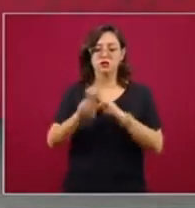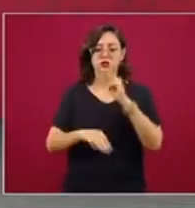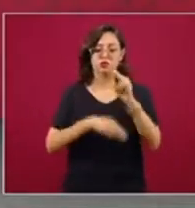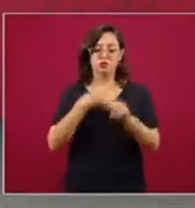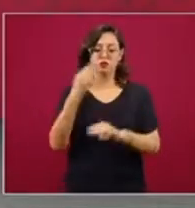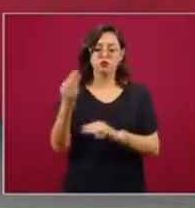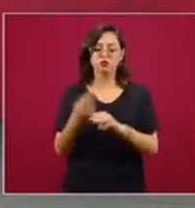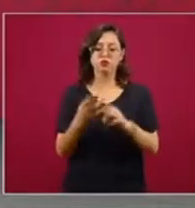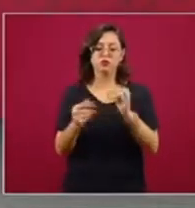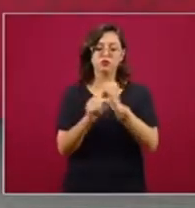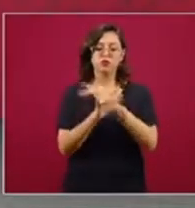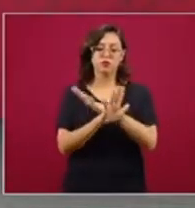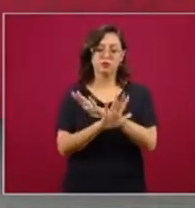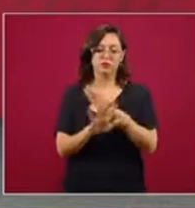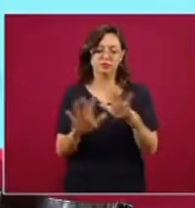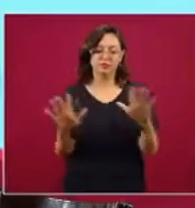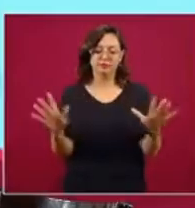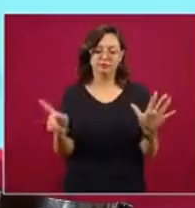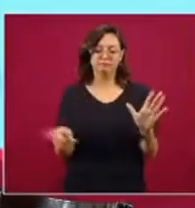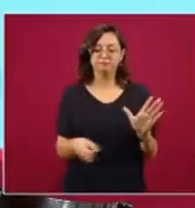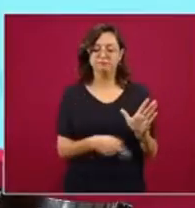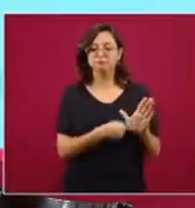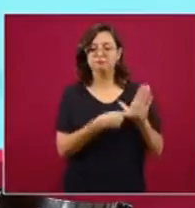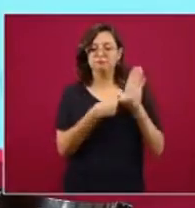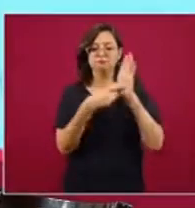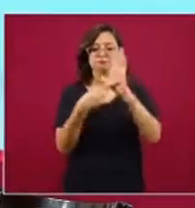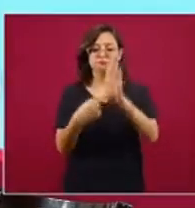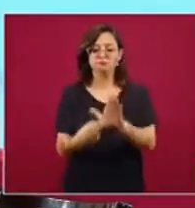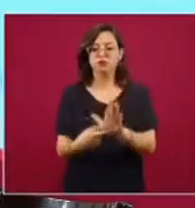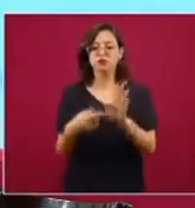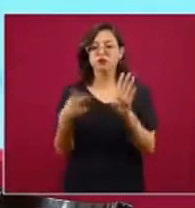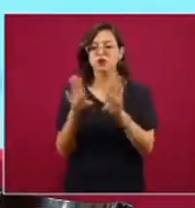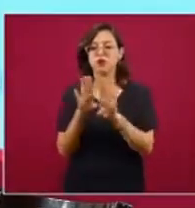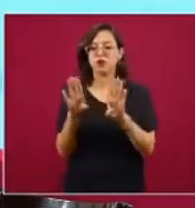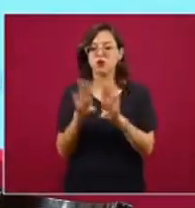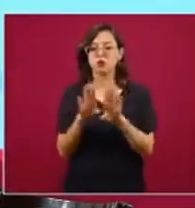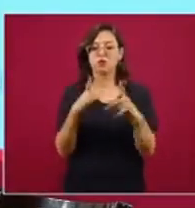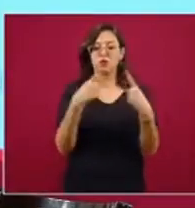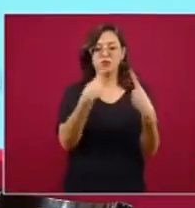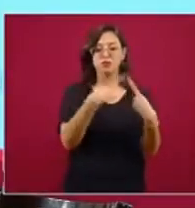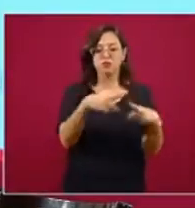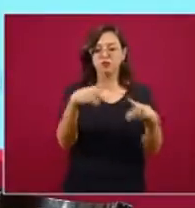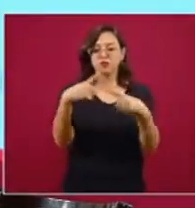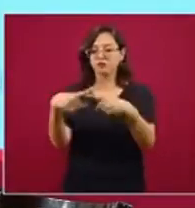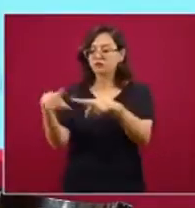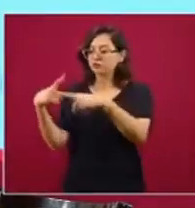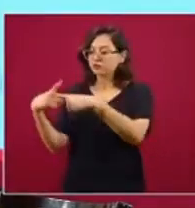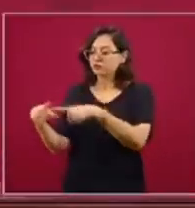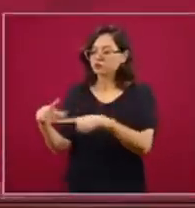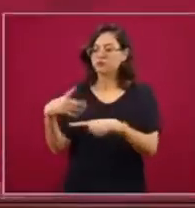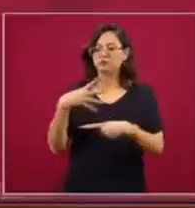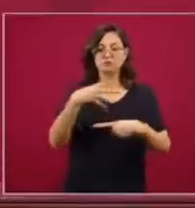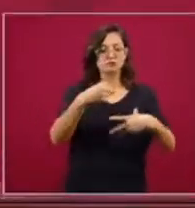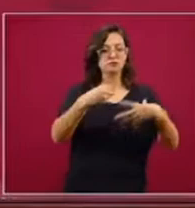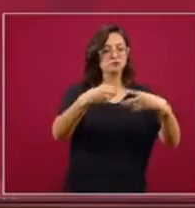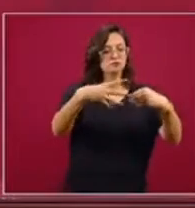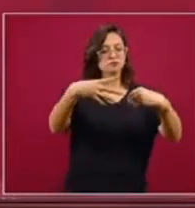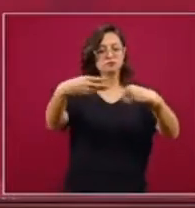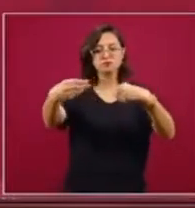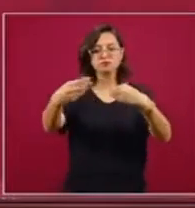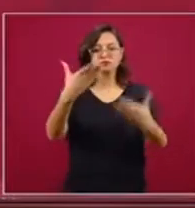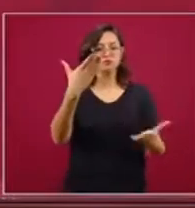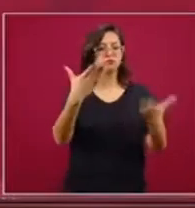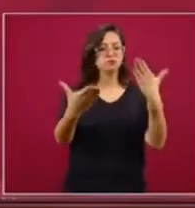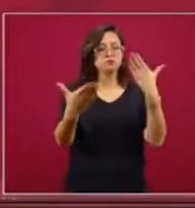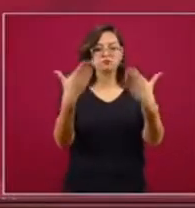in Data, que ilustra la dinámica de la epidemia en varios países. De hecho, viene casi